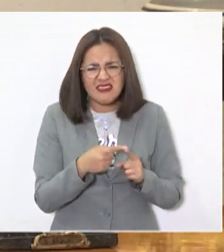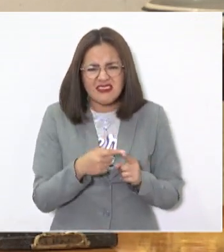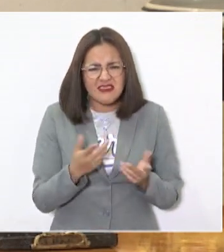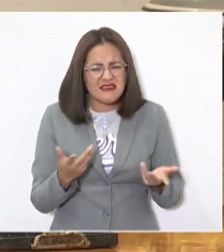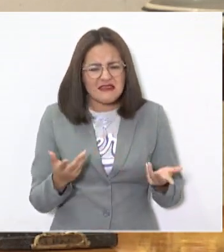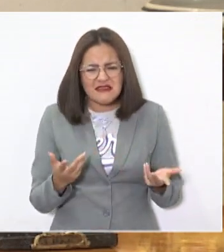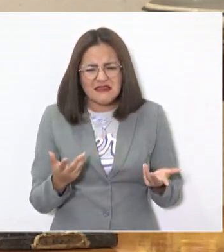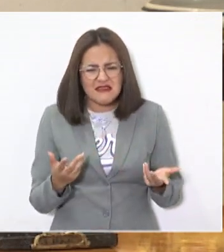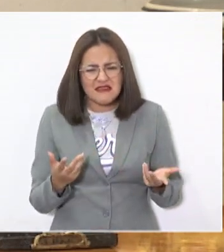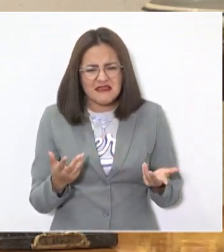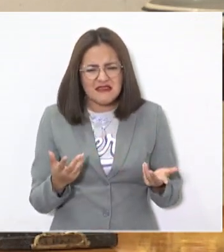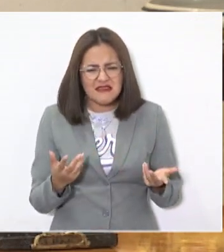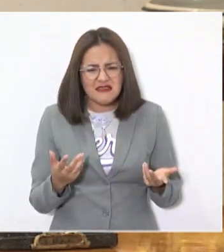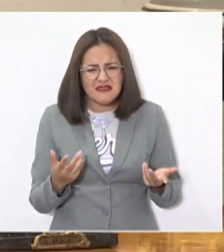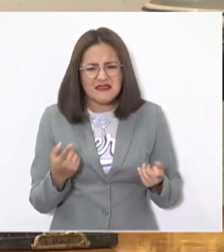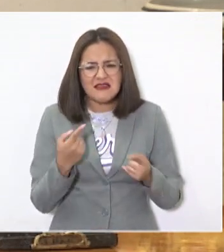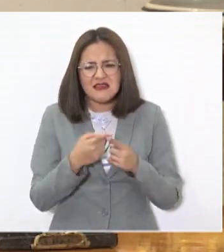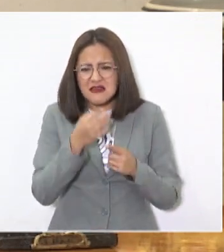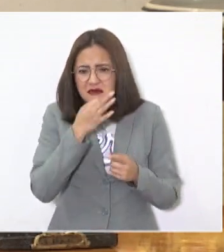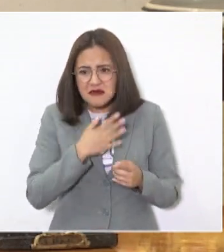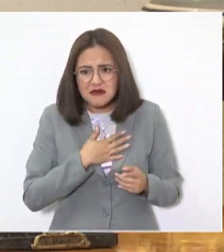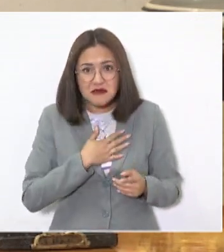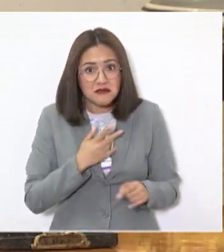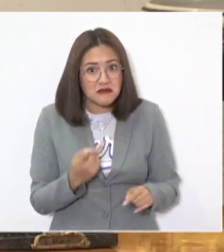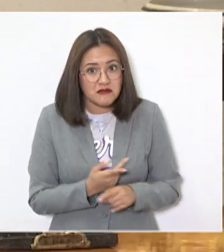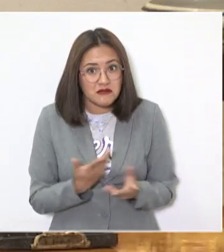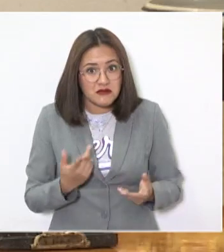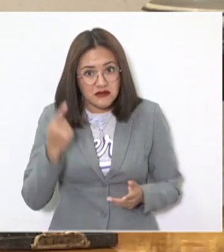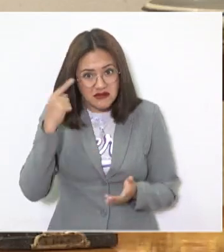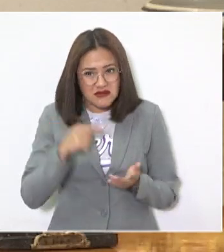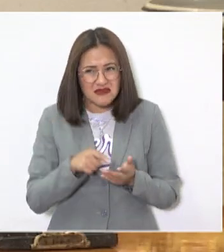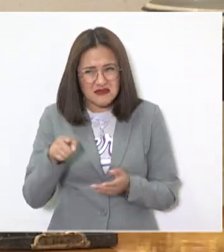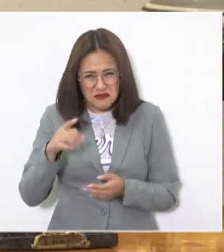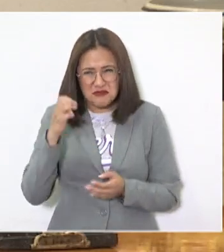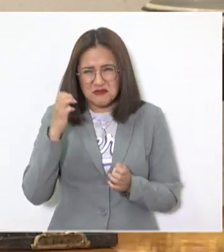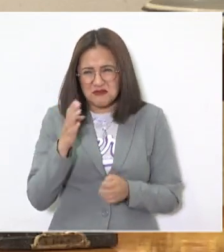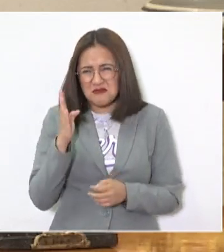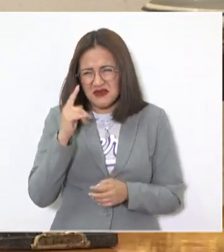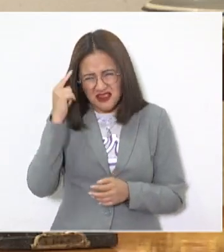A ver que alguien me informe, pero se me hace que tienes el dato mal.